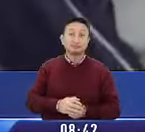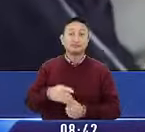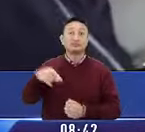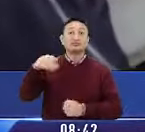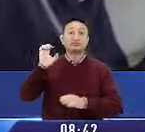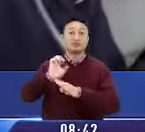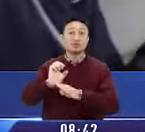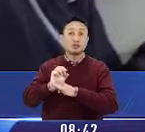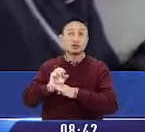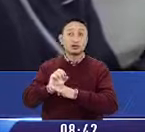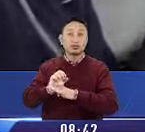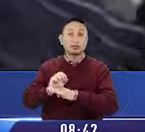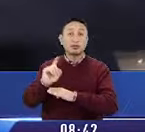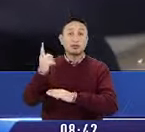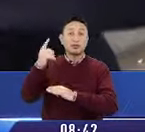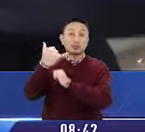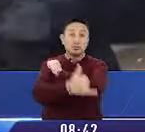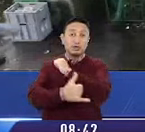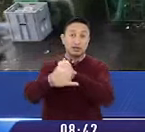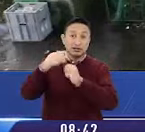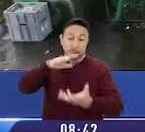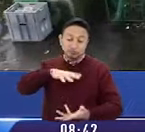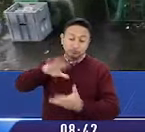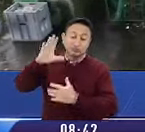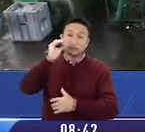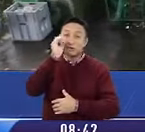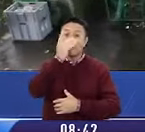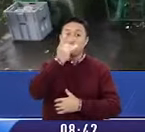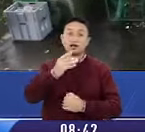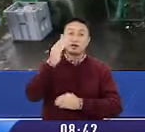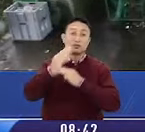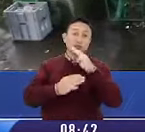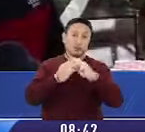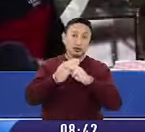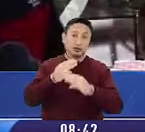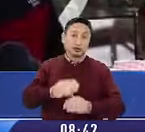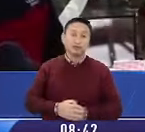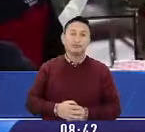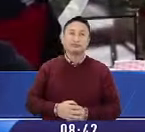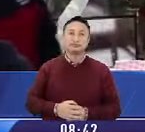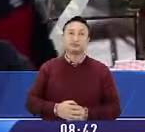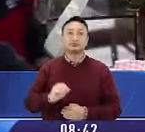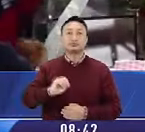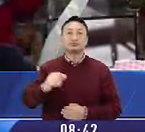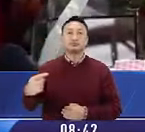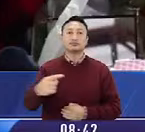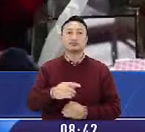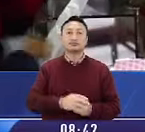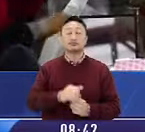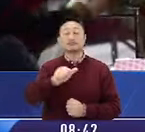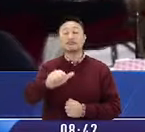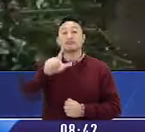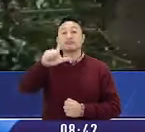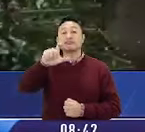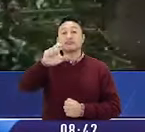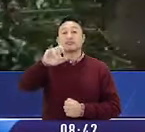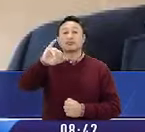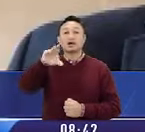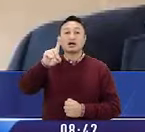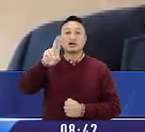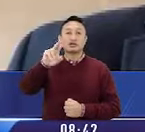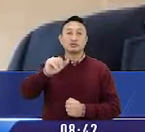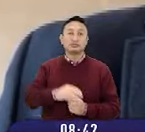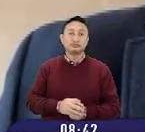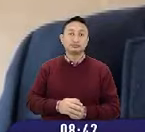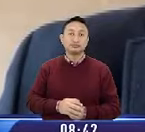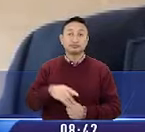país como uno de los principales exportadores de flores a escala mundial. Así lo destaca Alejandro Martínez de Expo Flores. Este